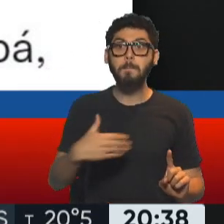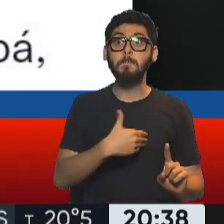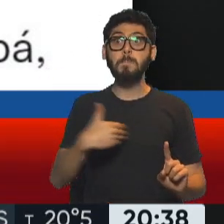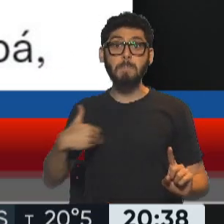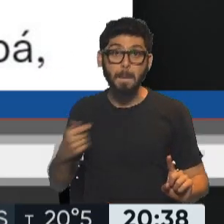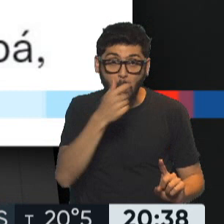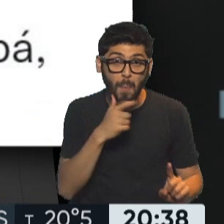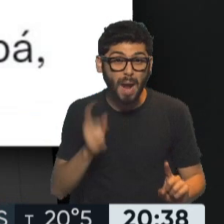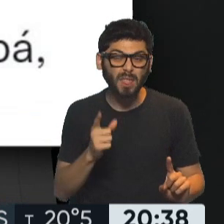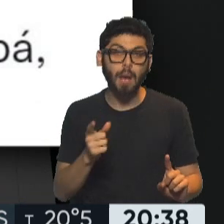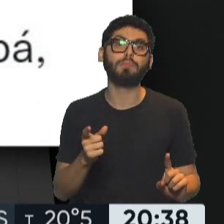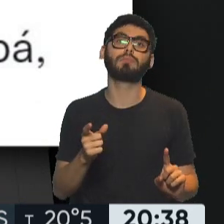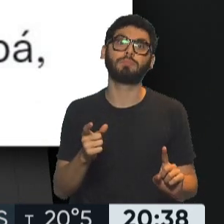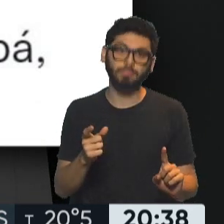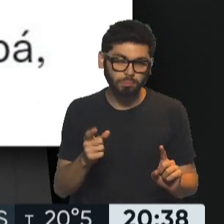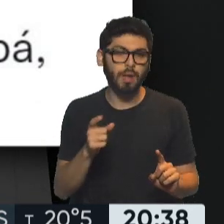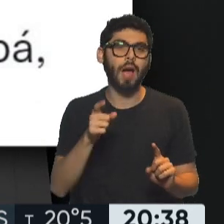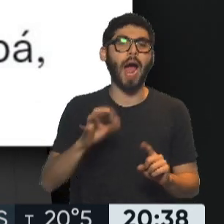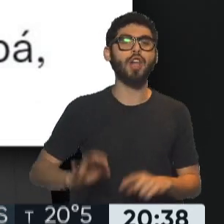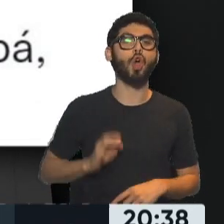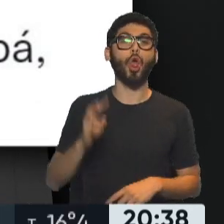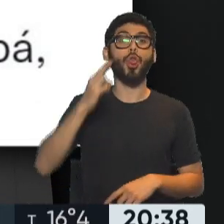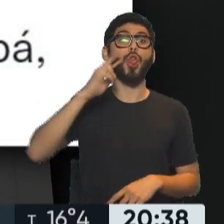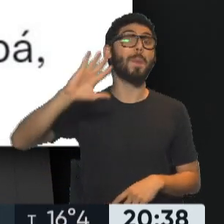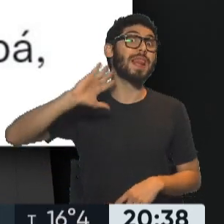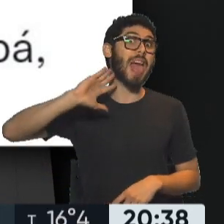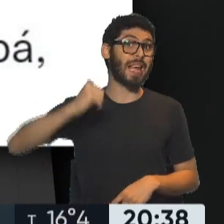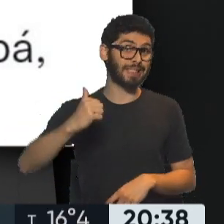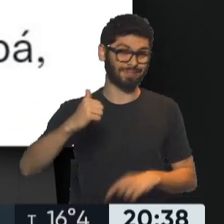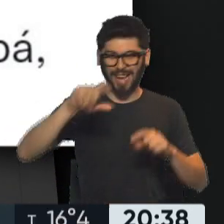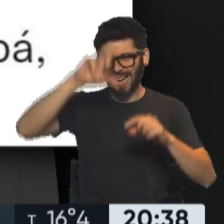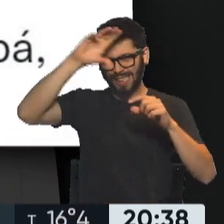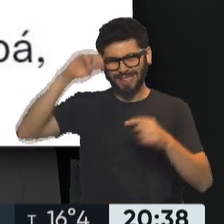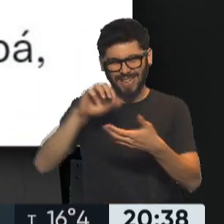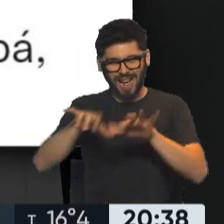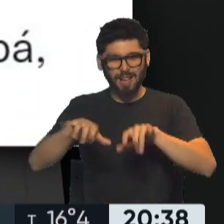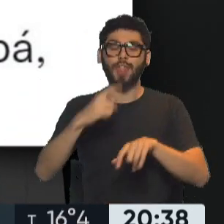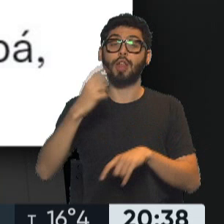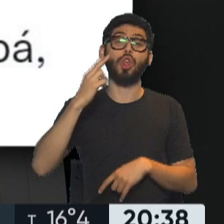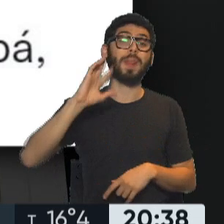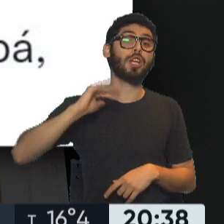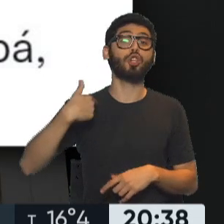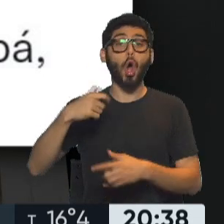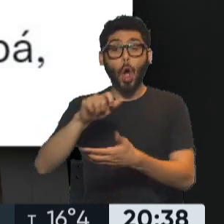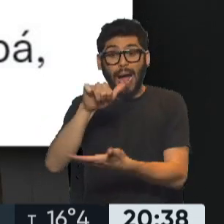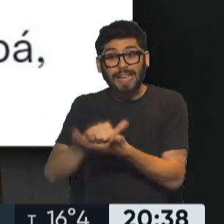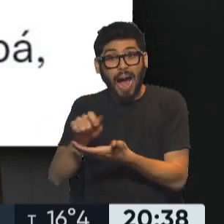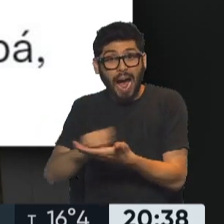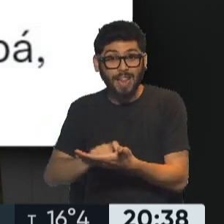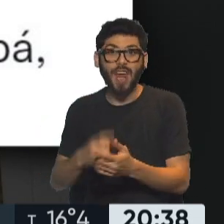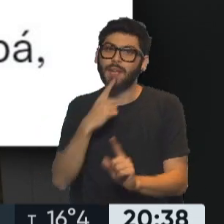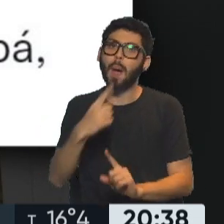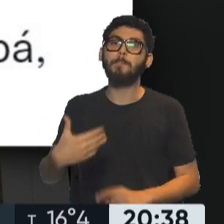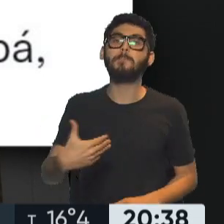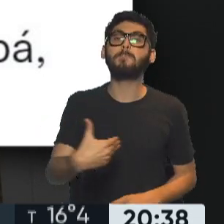Vamos al tuit y nos quedamos con este tema. En el año 2016, publica Cristina Kirchner, publiqué una carta. No es mi mamá,